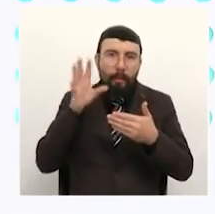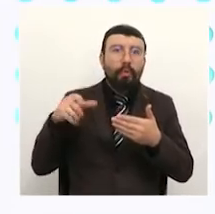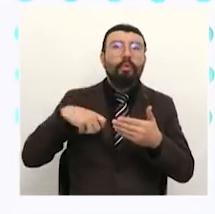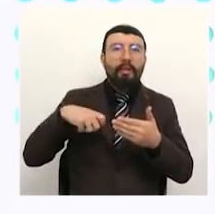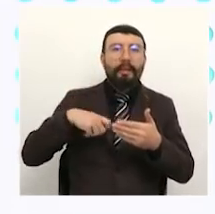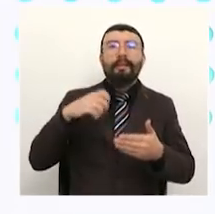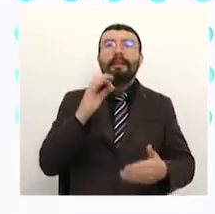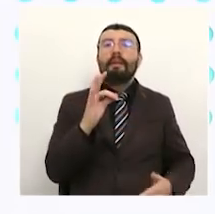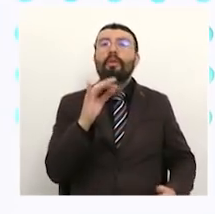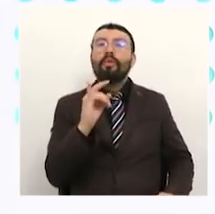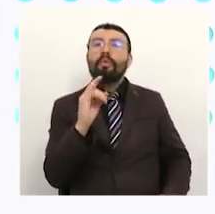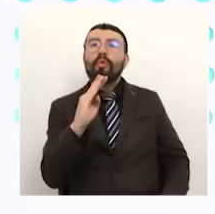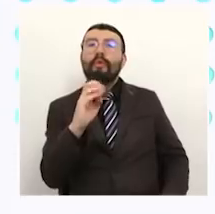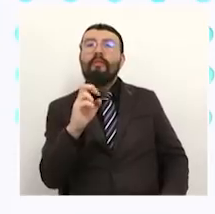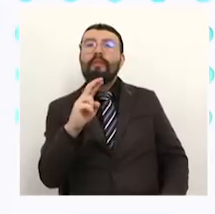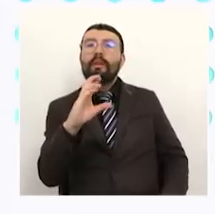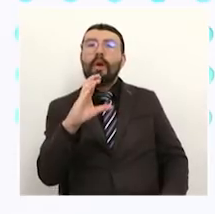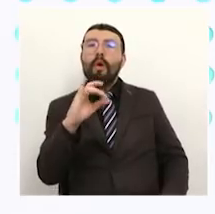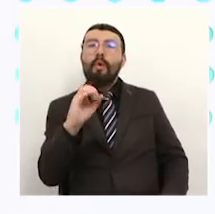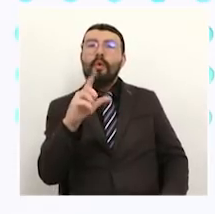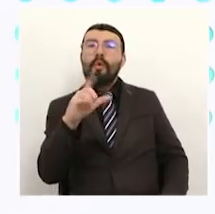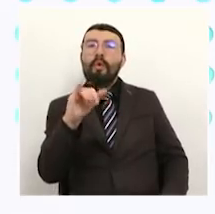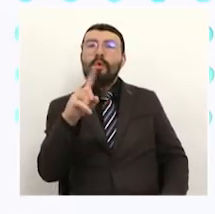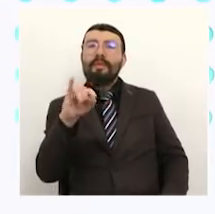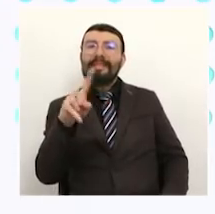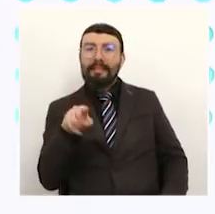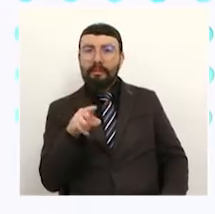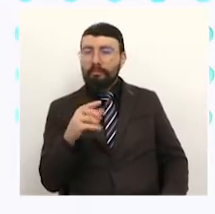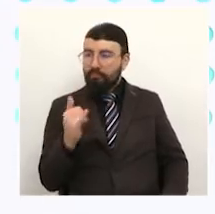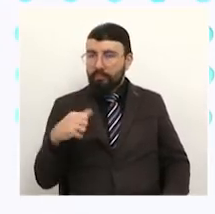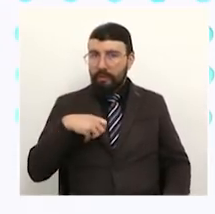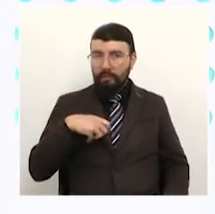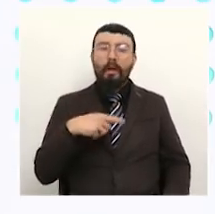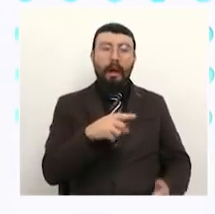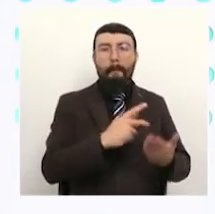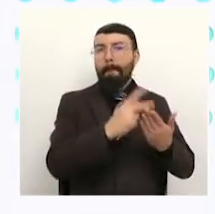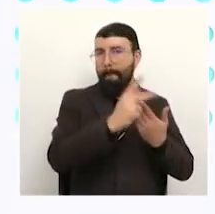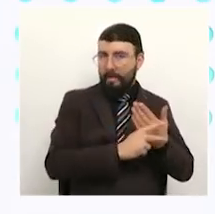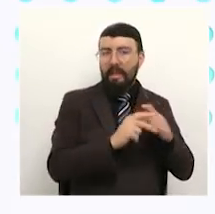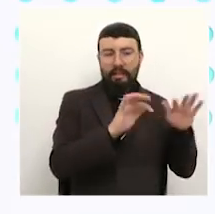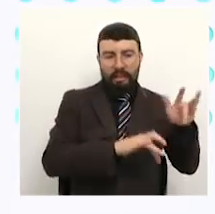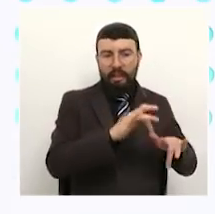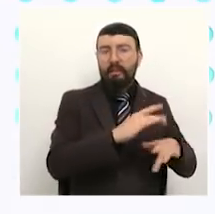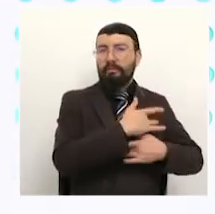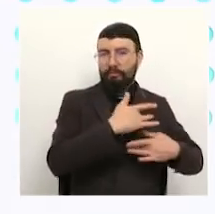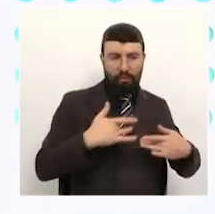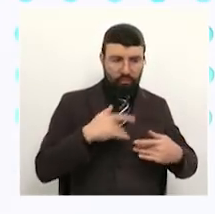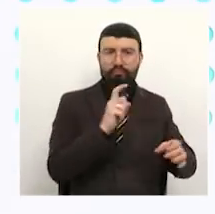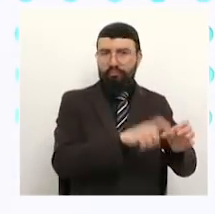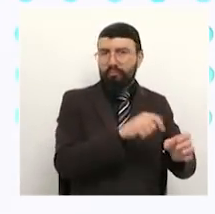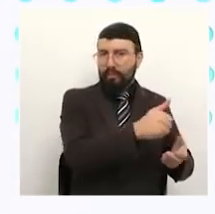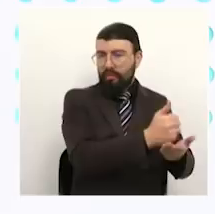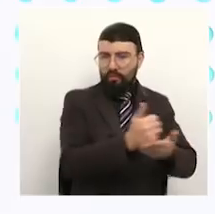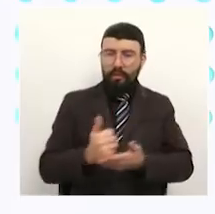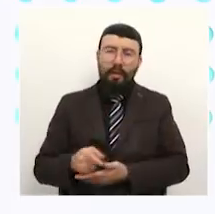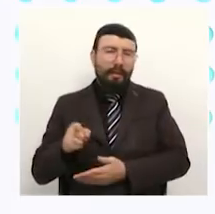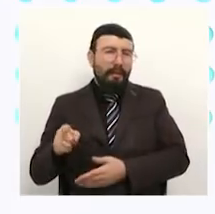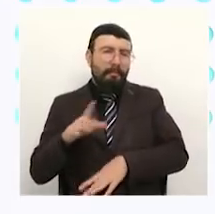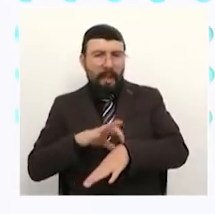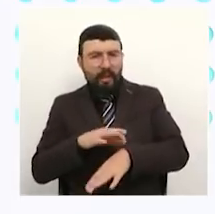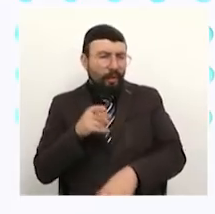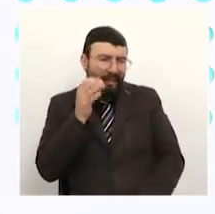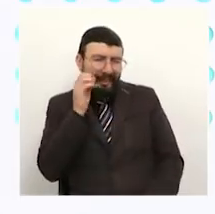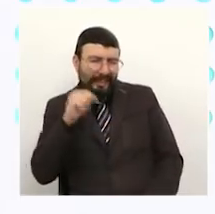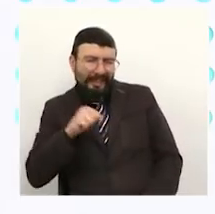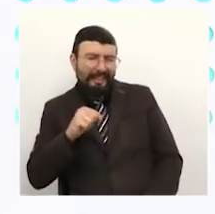eso es una cosa que está dentro del plan de la secretaría de salud o sea no es una cosa que es que si el médico le pareció no le parece